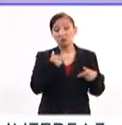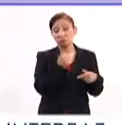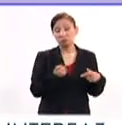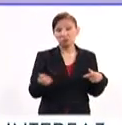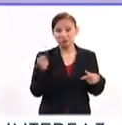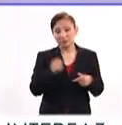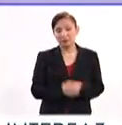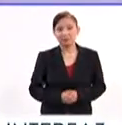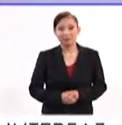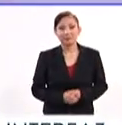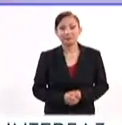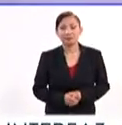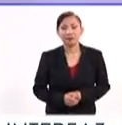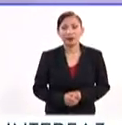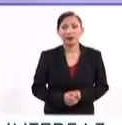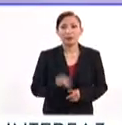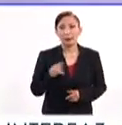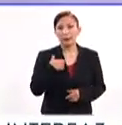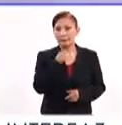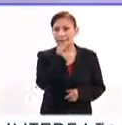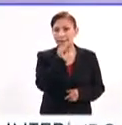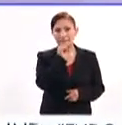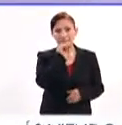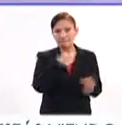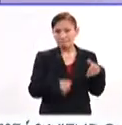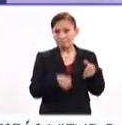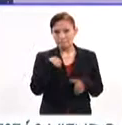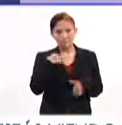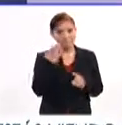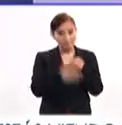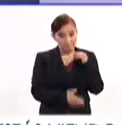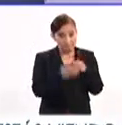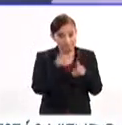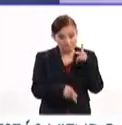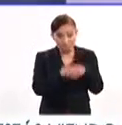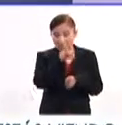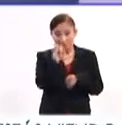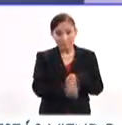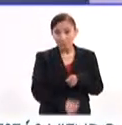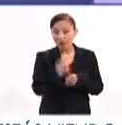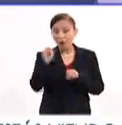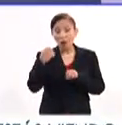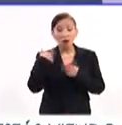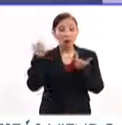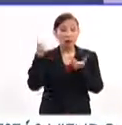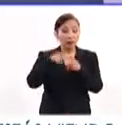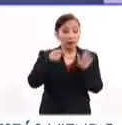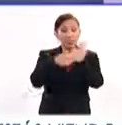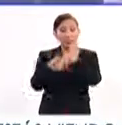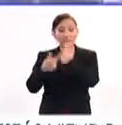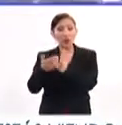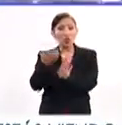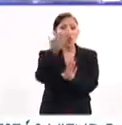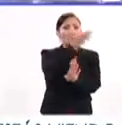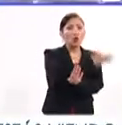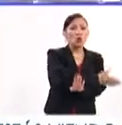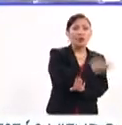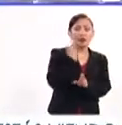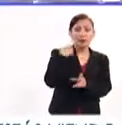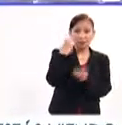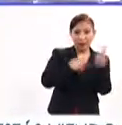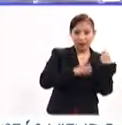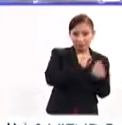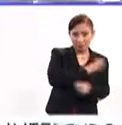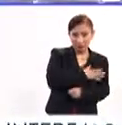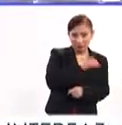¿no? Sí, no hemos dejado de hacer teatro. Ni espectáculos desde antes de la llegada de los